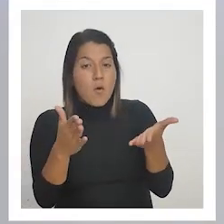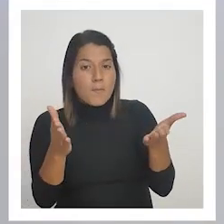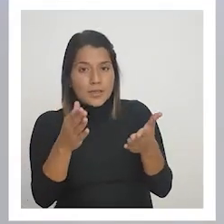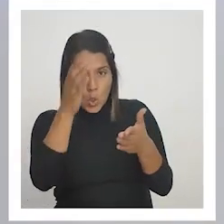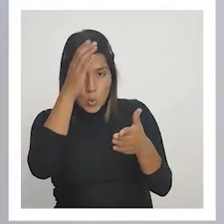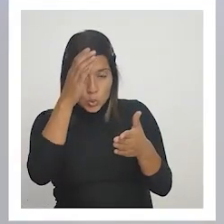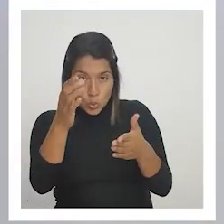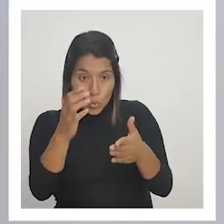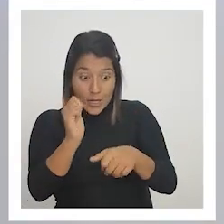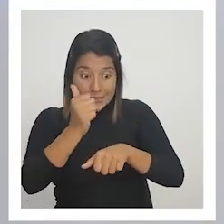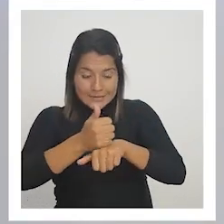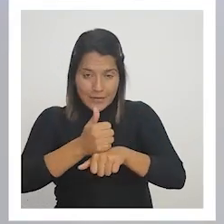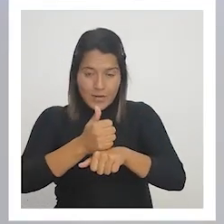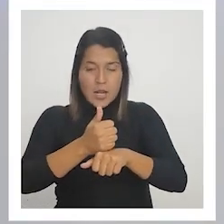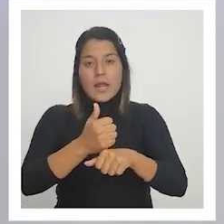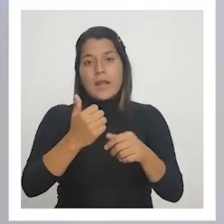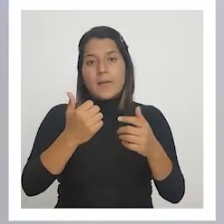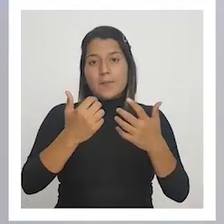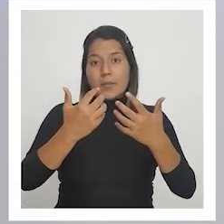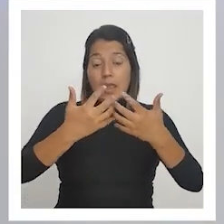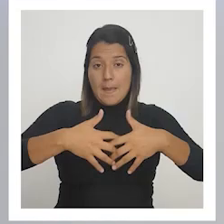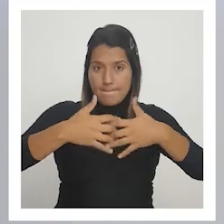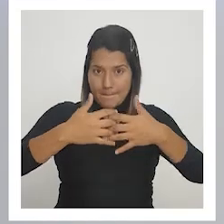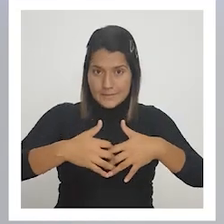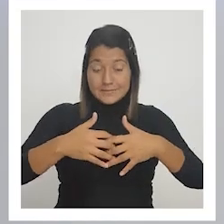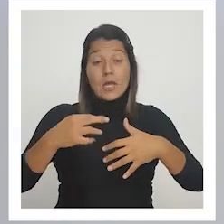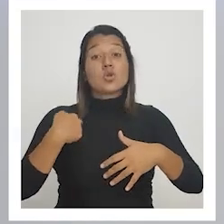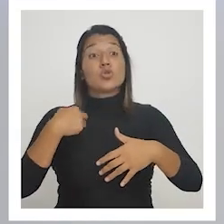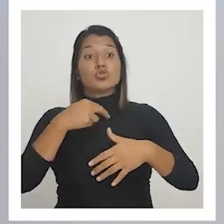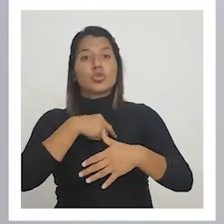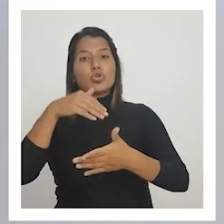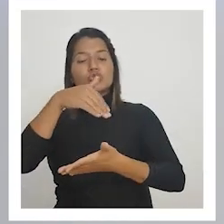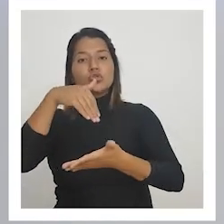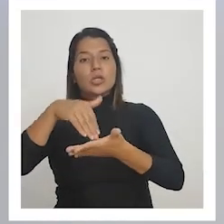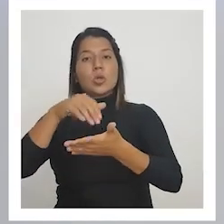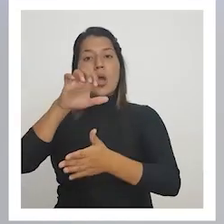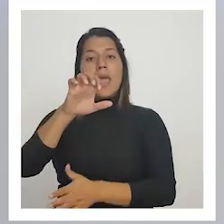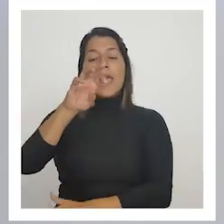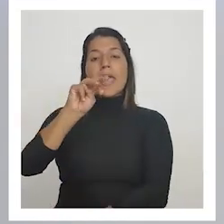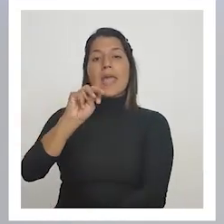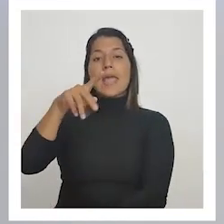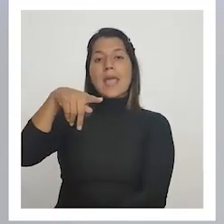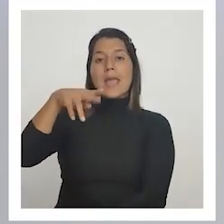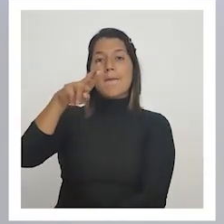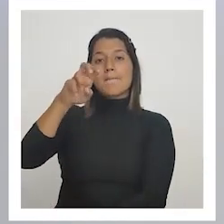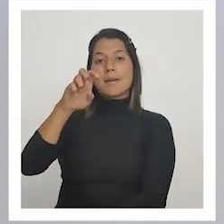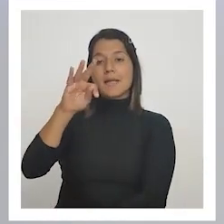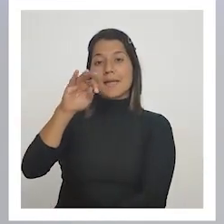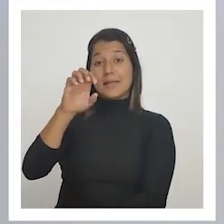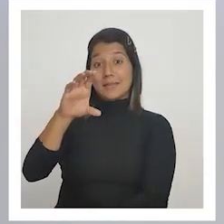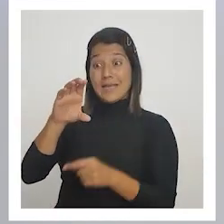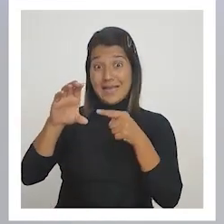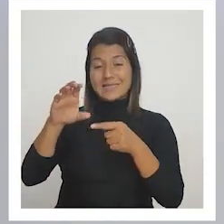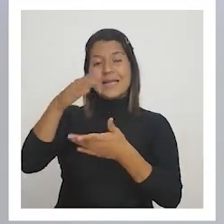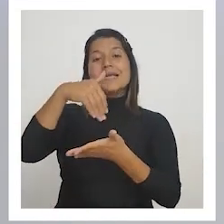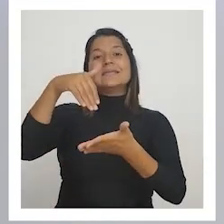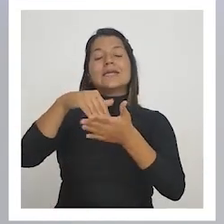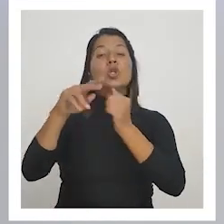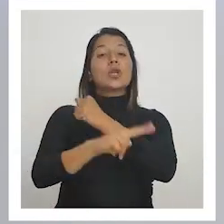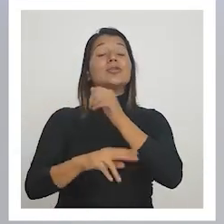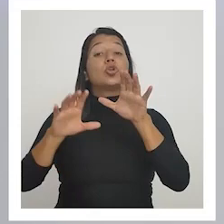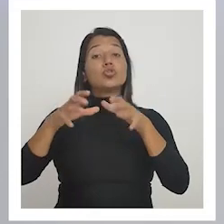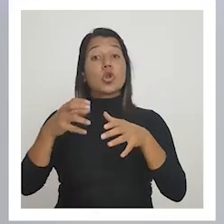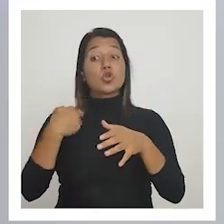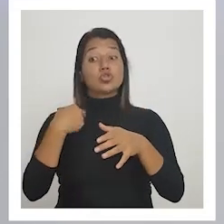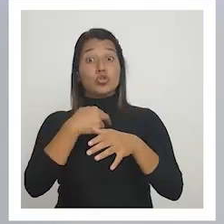el centro Empretec, que es un centro del sistema de Naciones Unidas. Somos el número 41, hay solamente uno por país